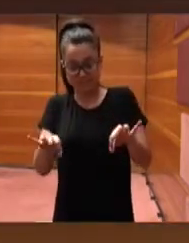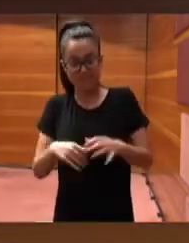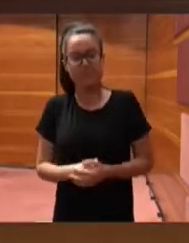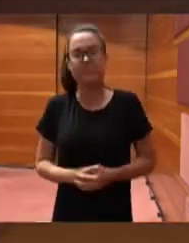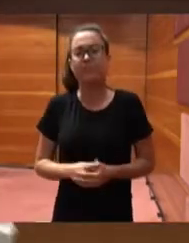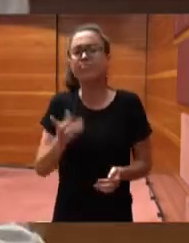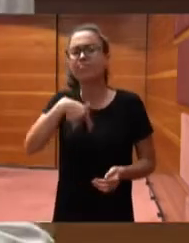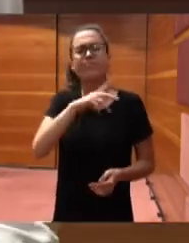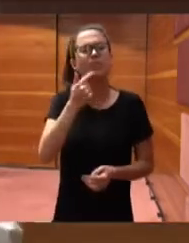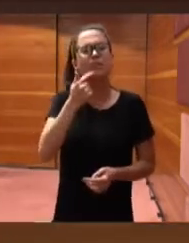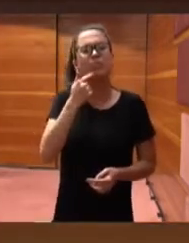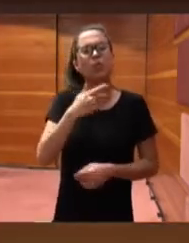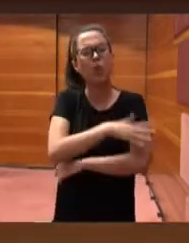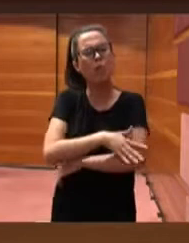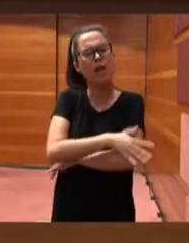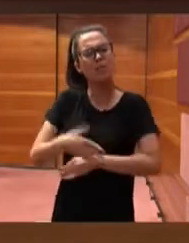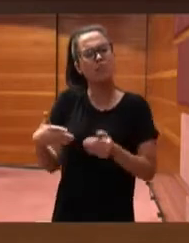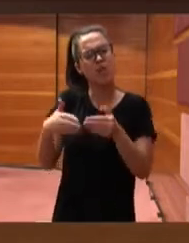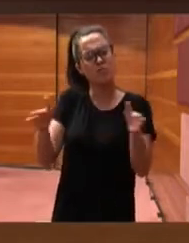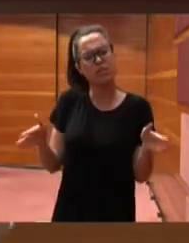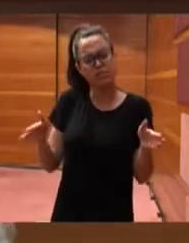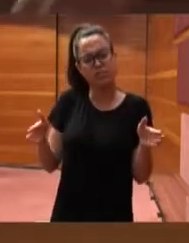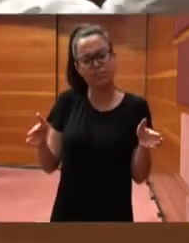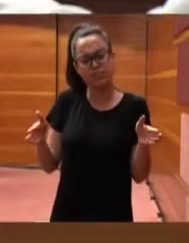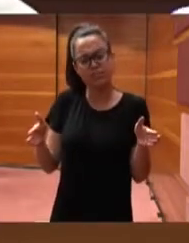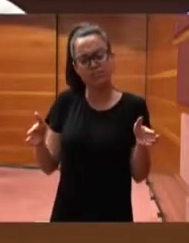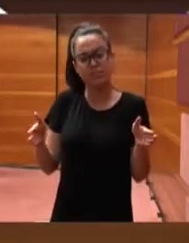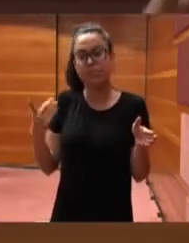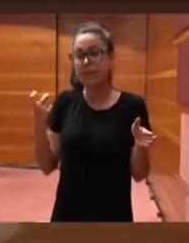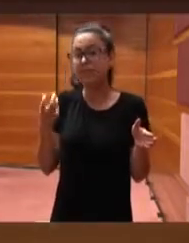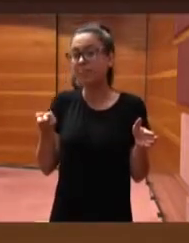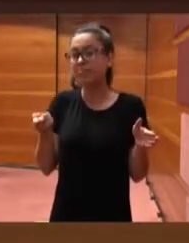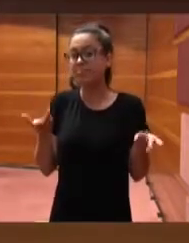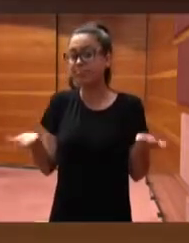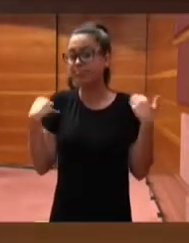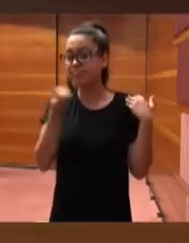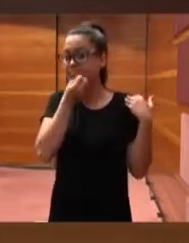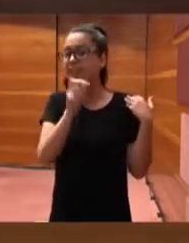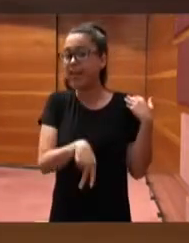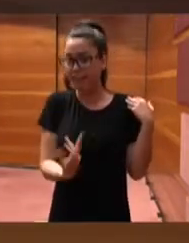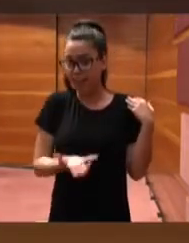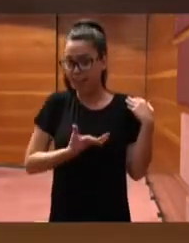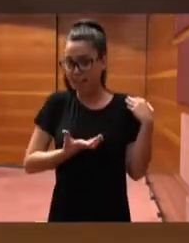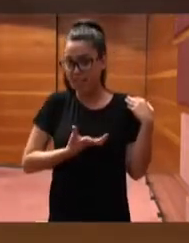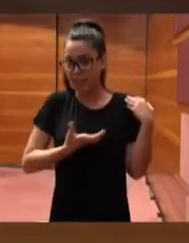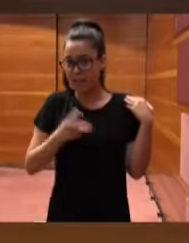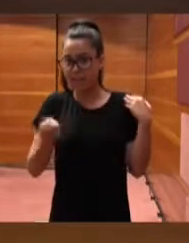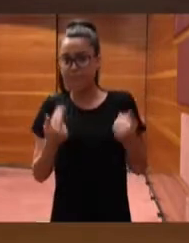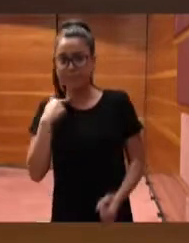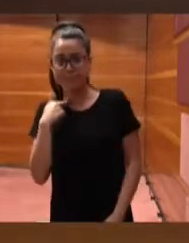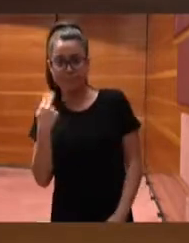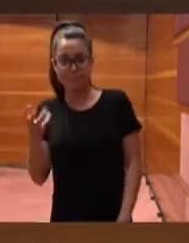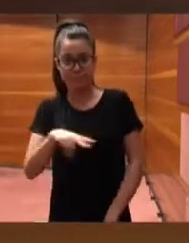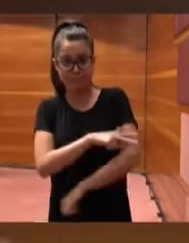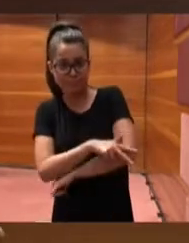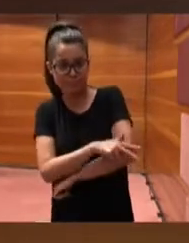que el camino del gobierno abierto tenemos que andarlo los políticos, la administración y sus funcionarios y